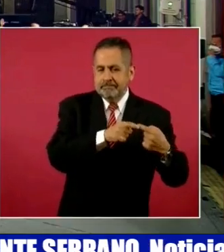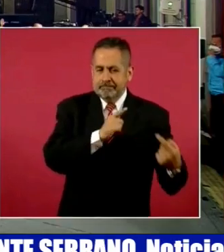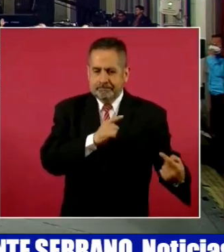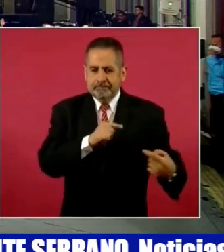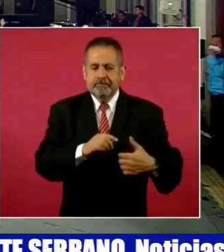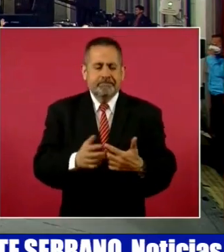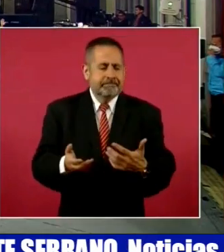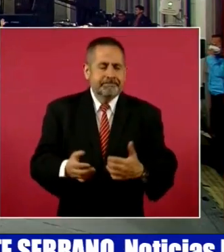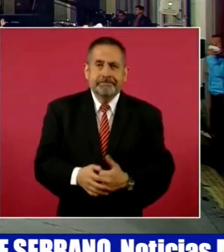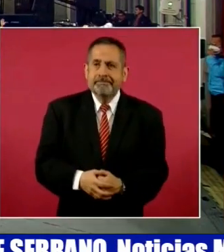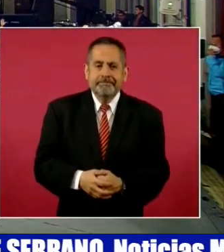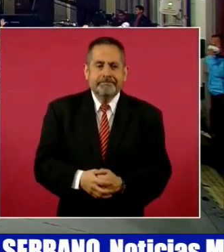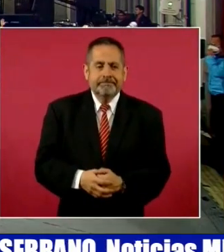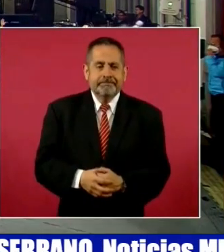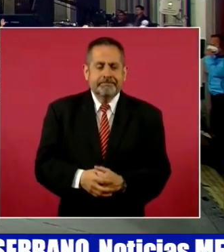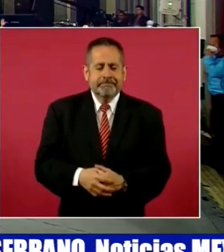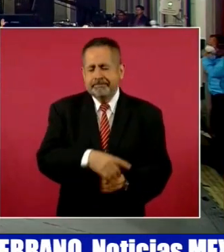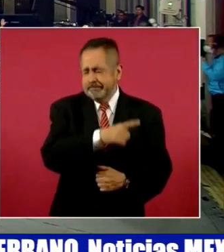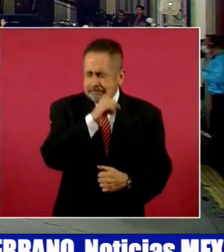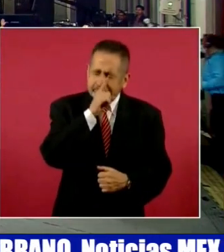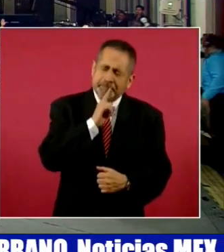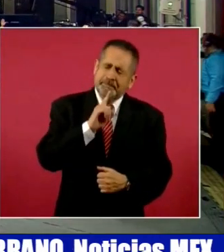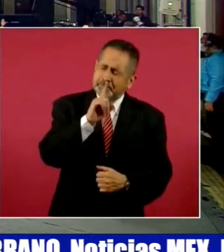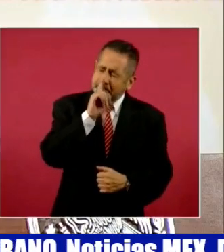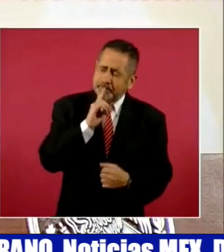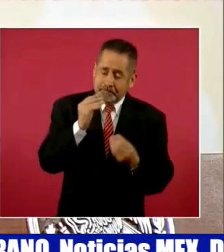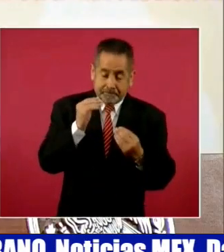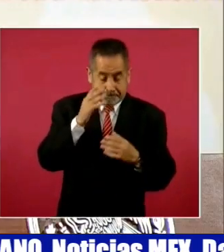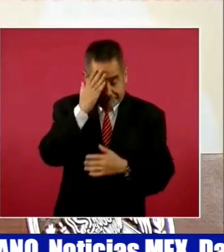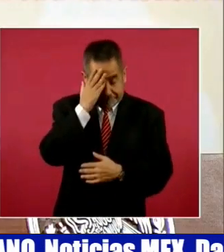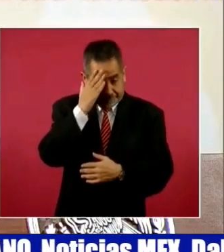que cómo mienten,